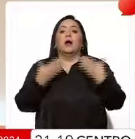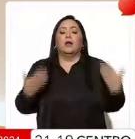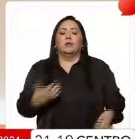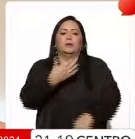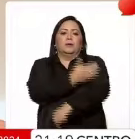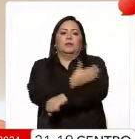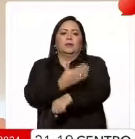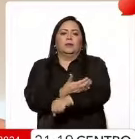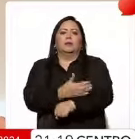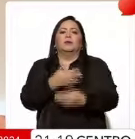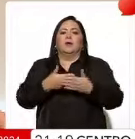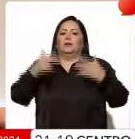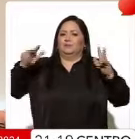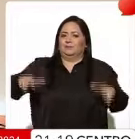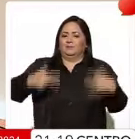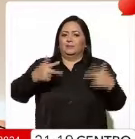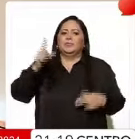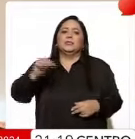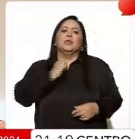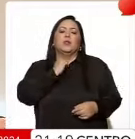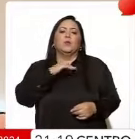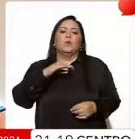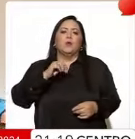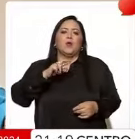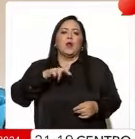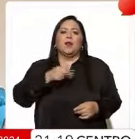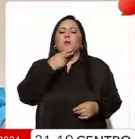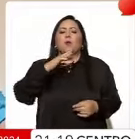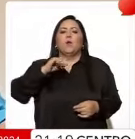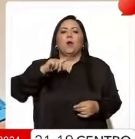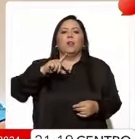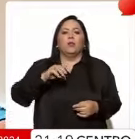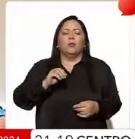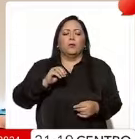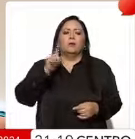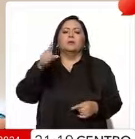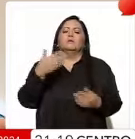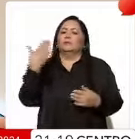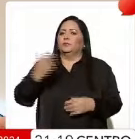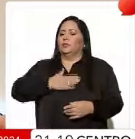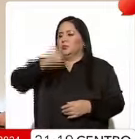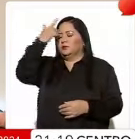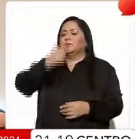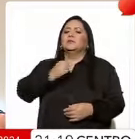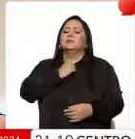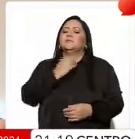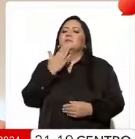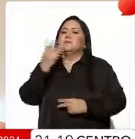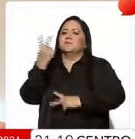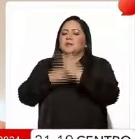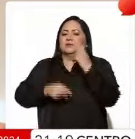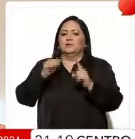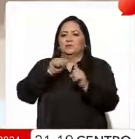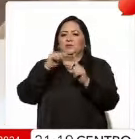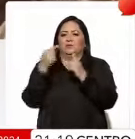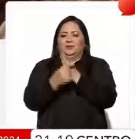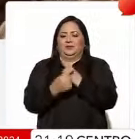Y hoy nos acompaña a la distancia el senador de Morena, Waldo Fernández González. Senador, muy buenas noches, bienvenido a Punto de